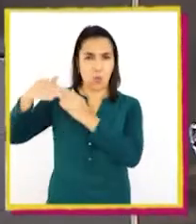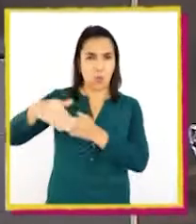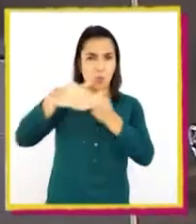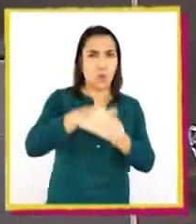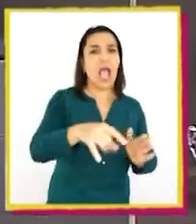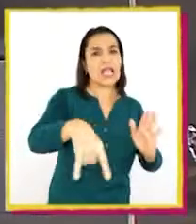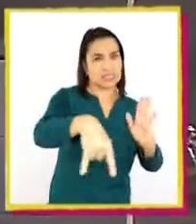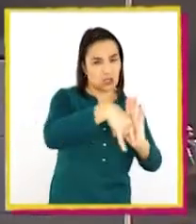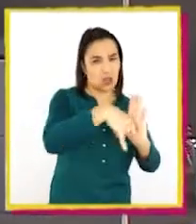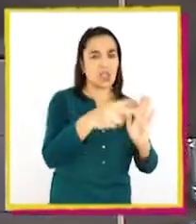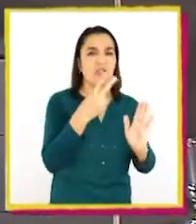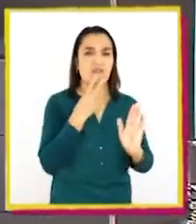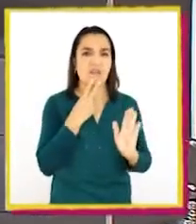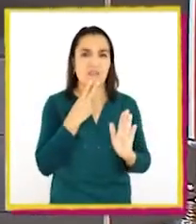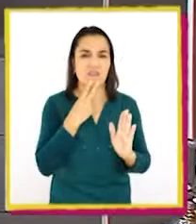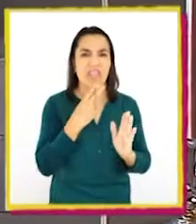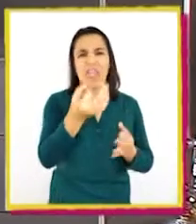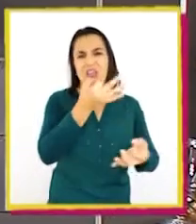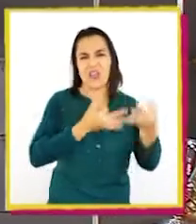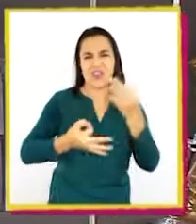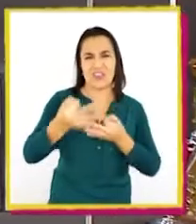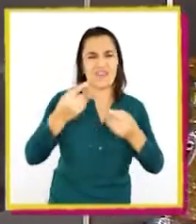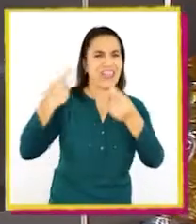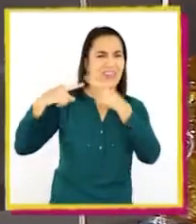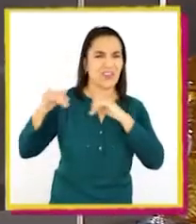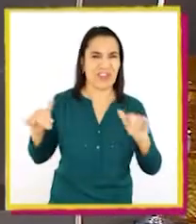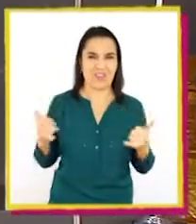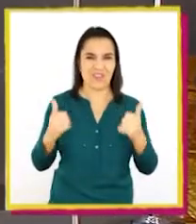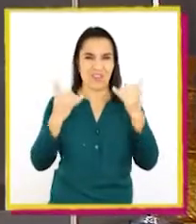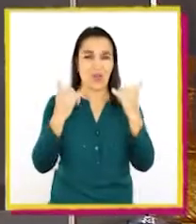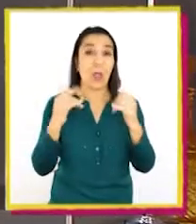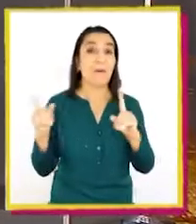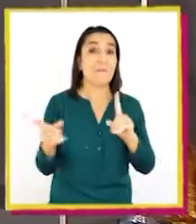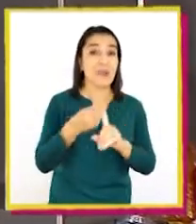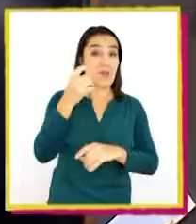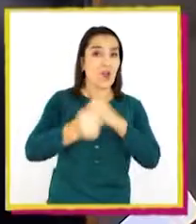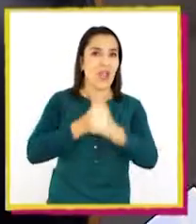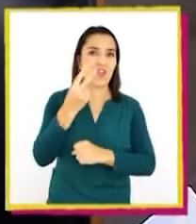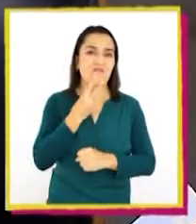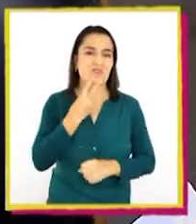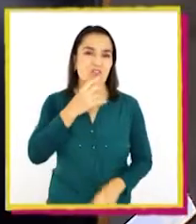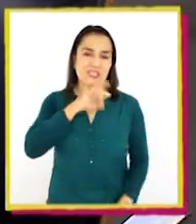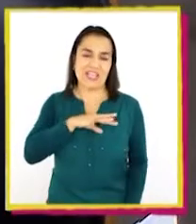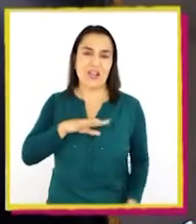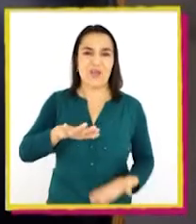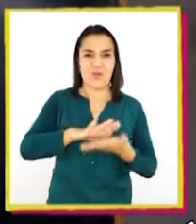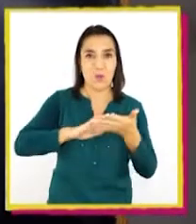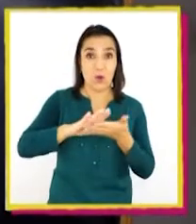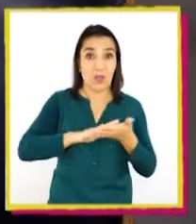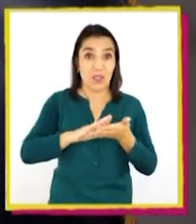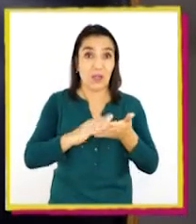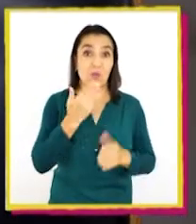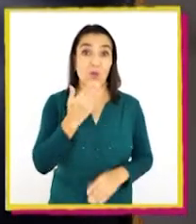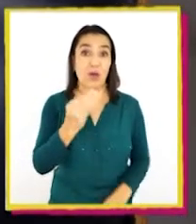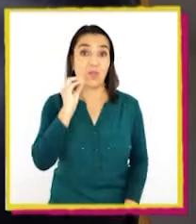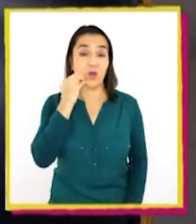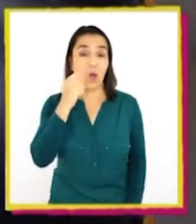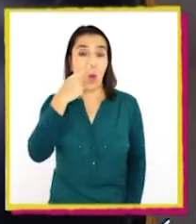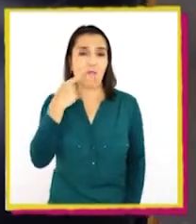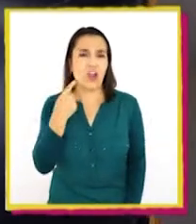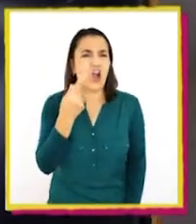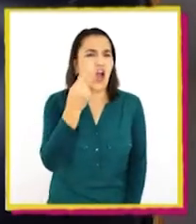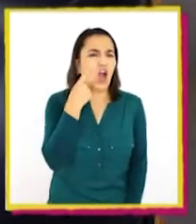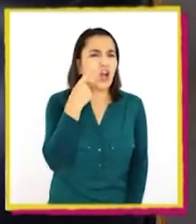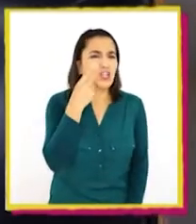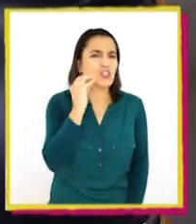Chiloé y siempre me contaba muchas historias divertidas sobre sus primeros años en Chile. Por ejemplo, cuando conoció a mi abuela no